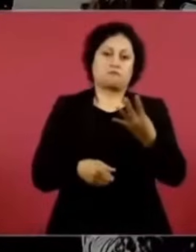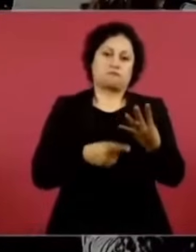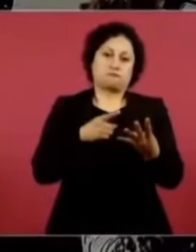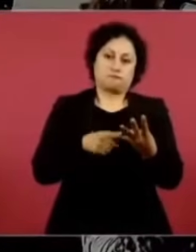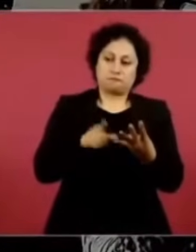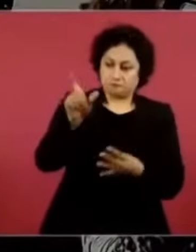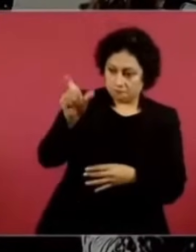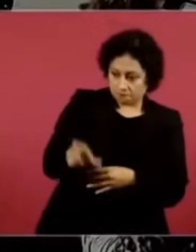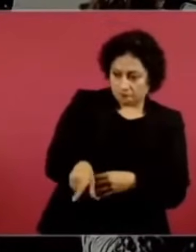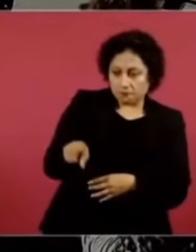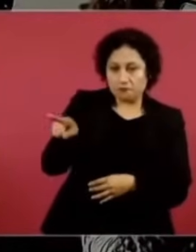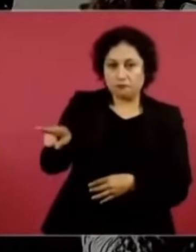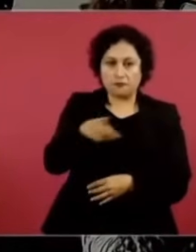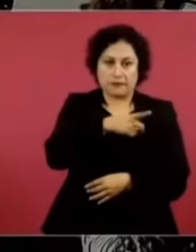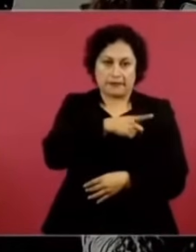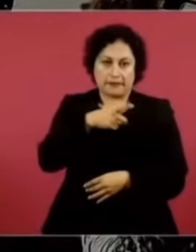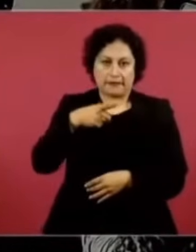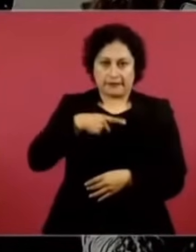experiencia